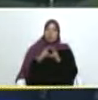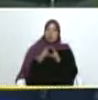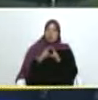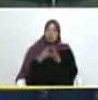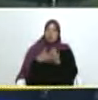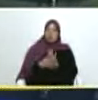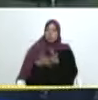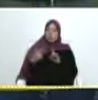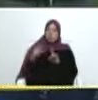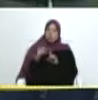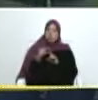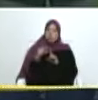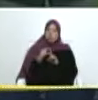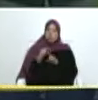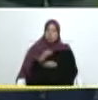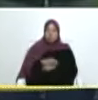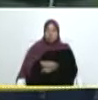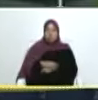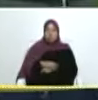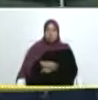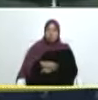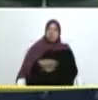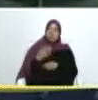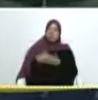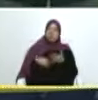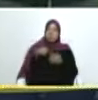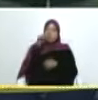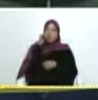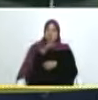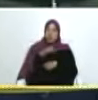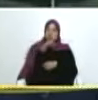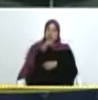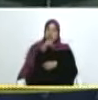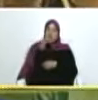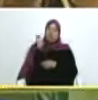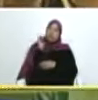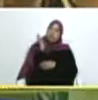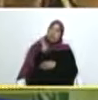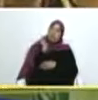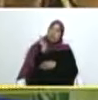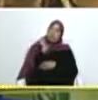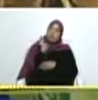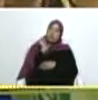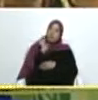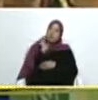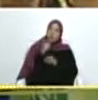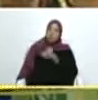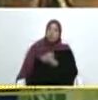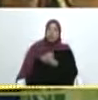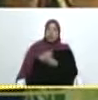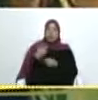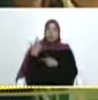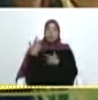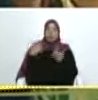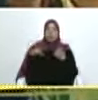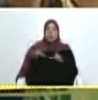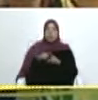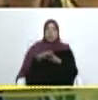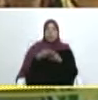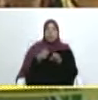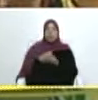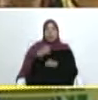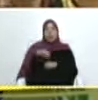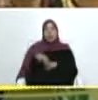hemos podido ir teniendo un documento condensado en este cierre de las asambleas para entregarle a usted, comandante, para entregarle a todo el